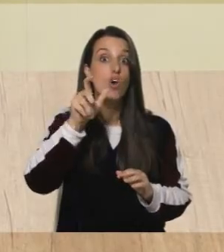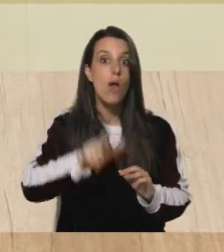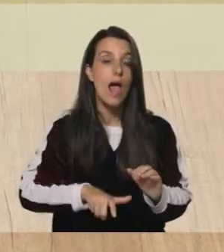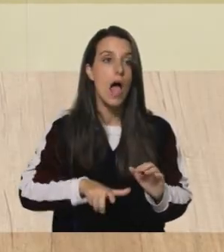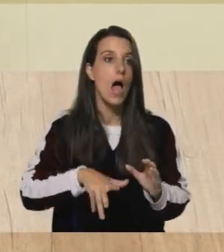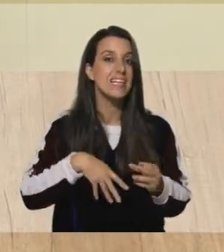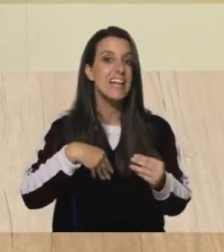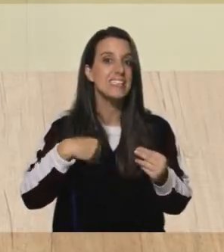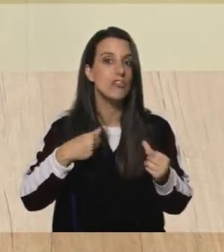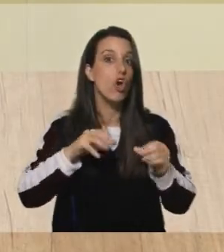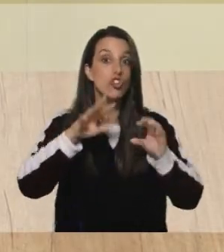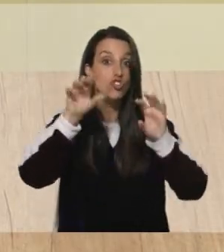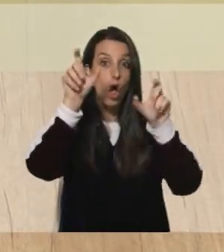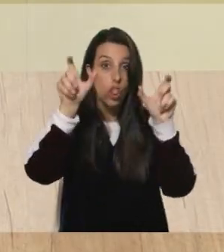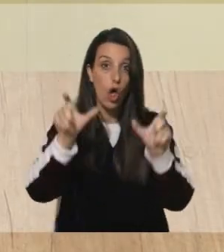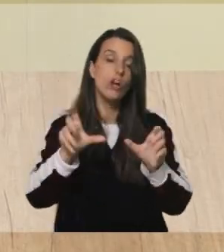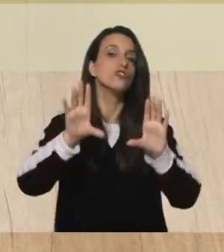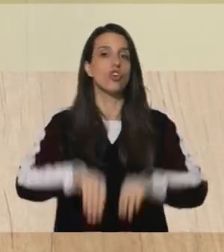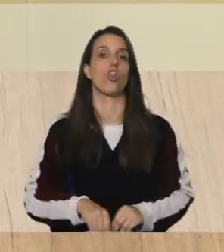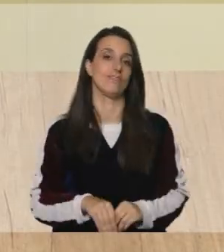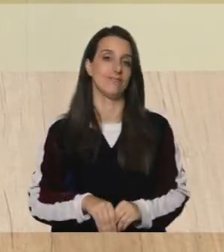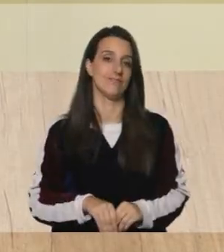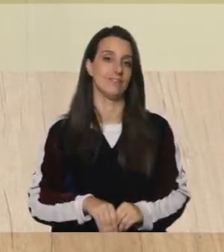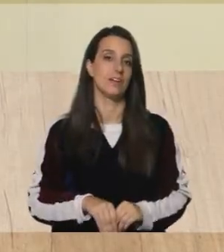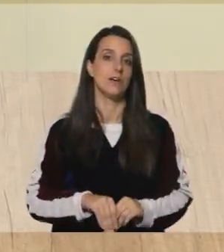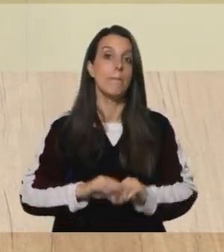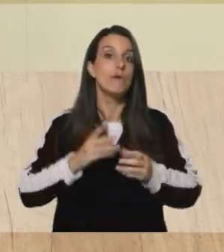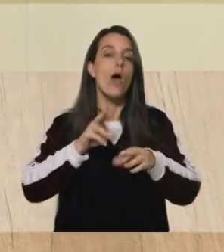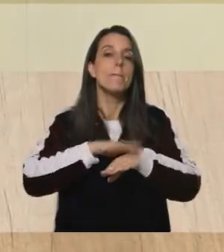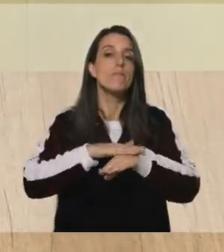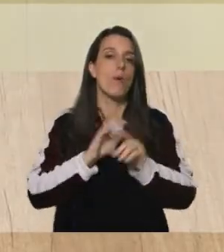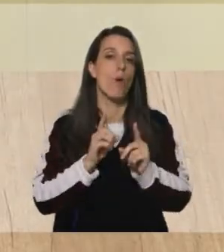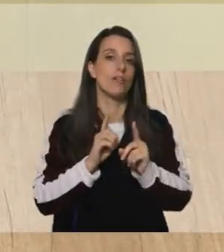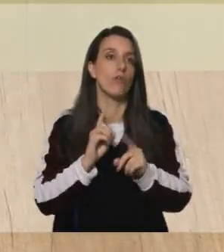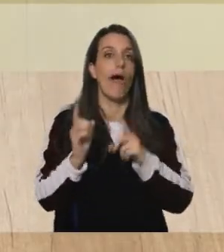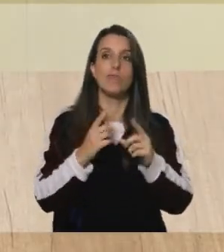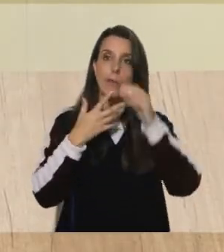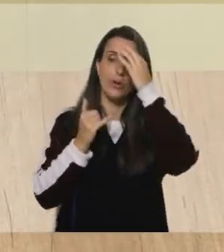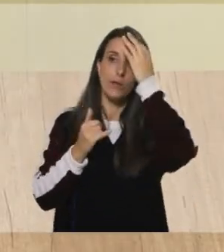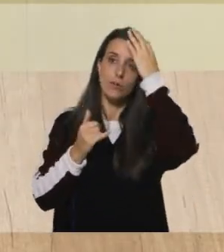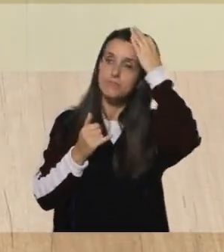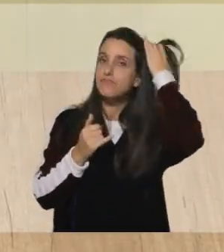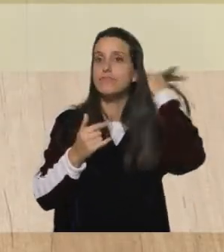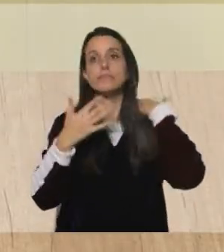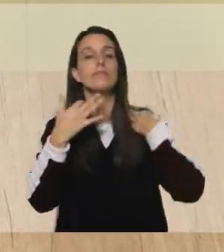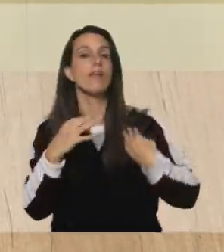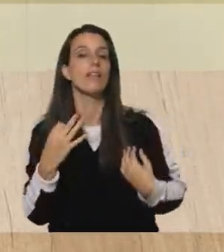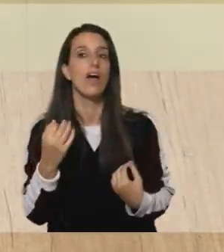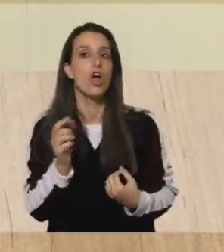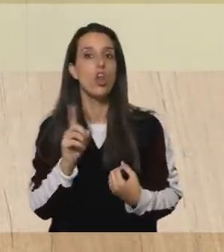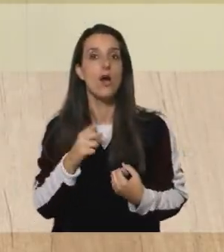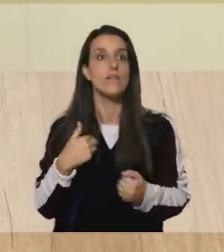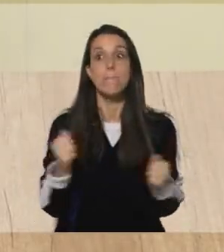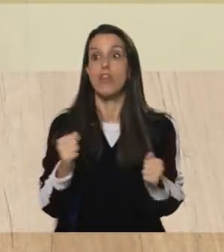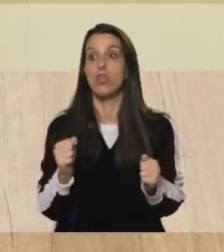todas esas sensaciones internas y todas relativamente juntas a veces cuando en realidad no es